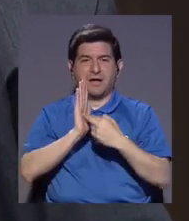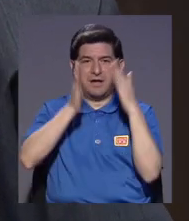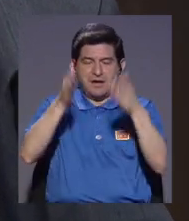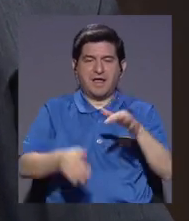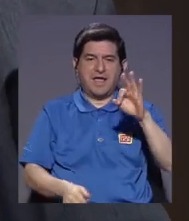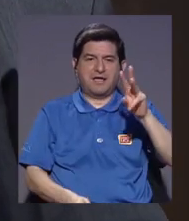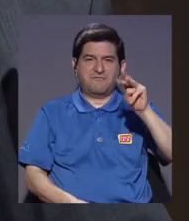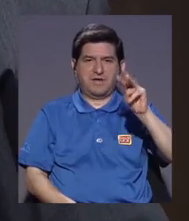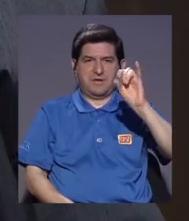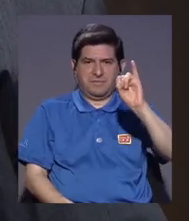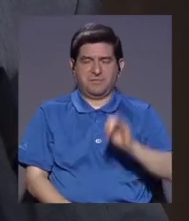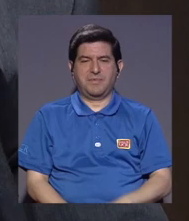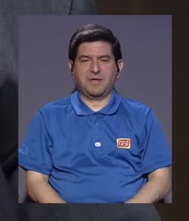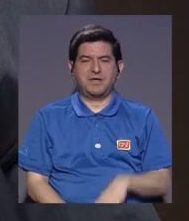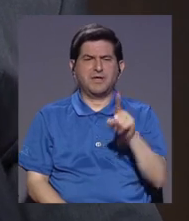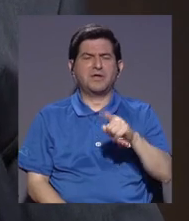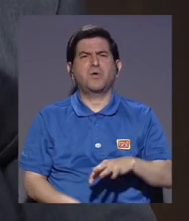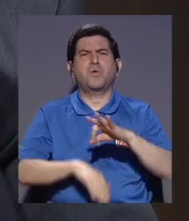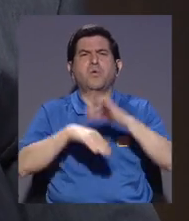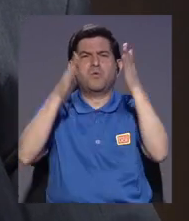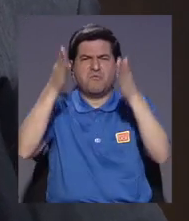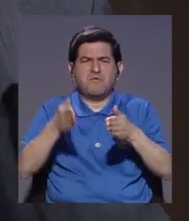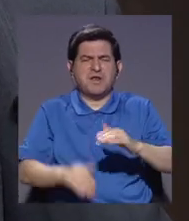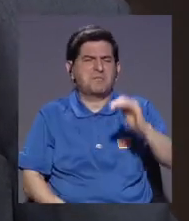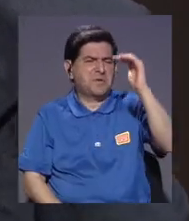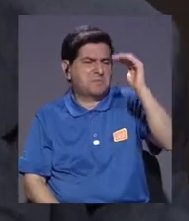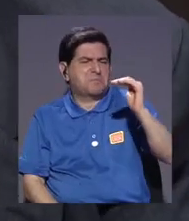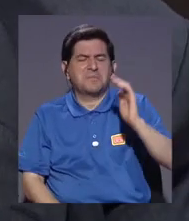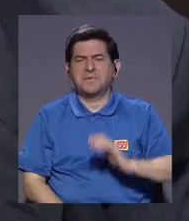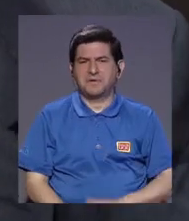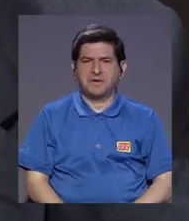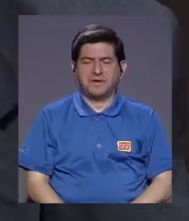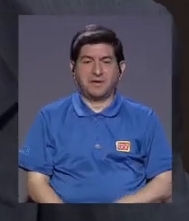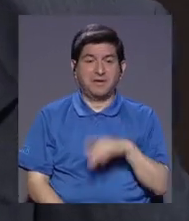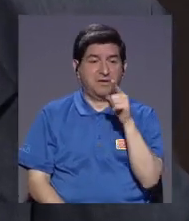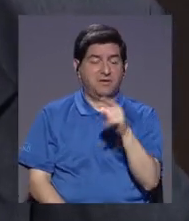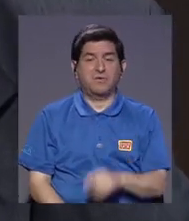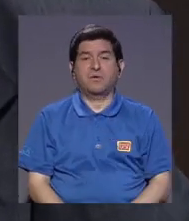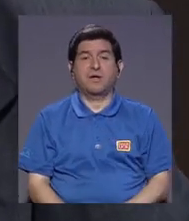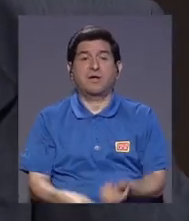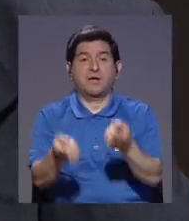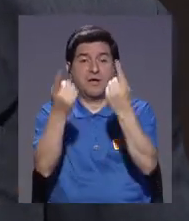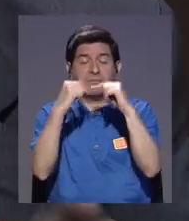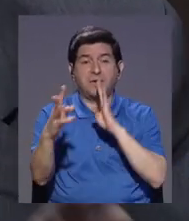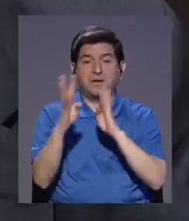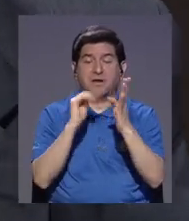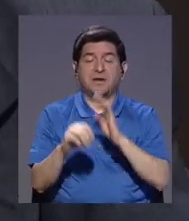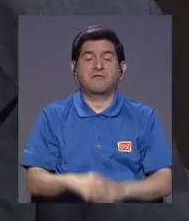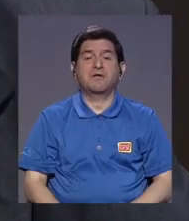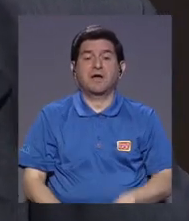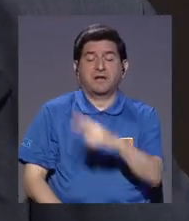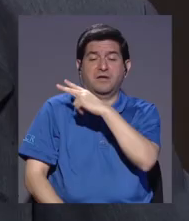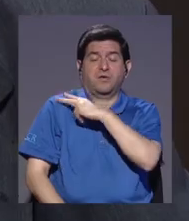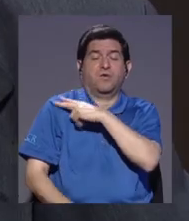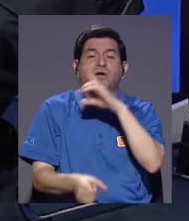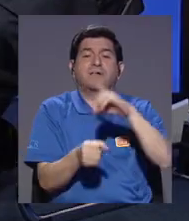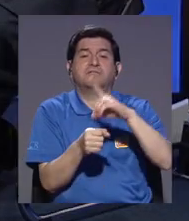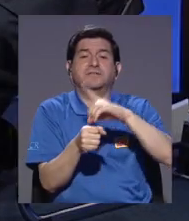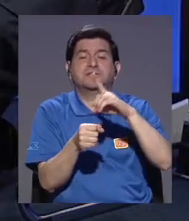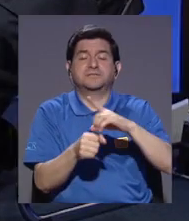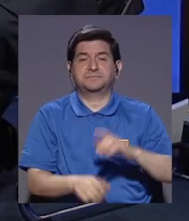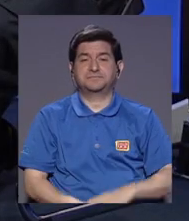representante del fondo monetario internacional- un filipino chiquitillo así pocas cosas y va a llegar a conversar con los jefes de